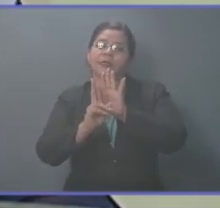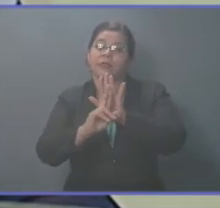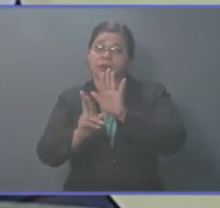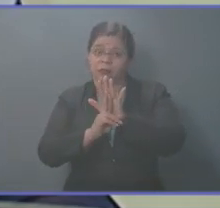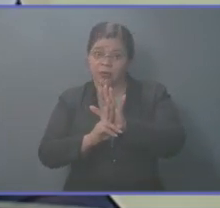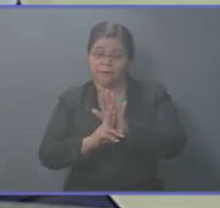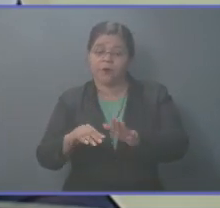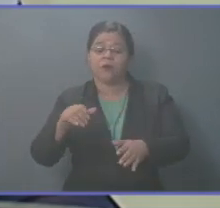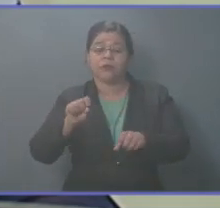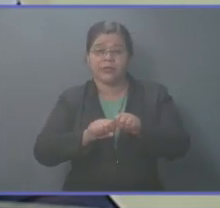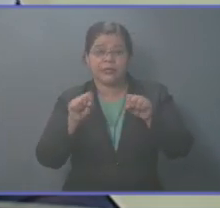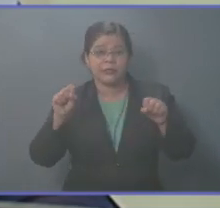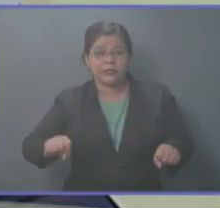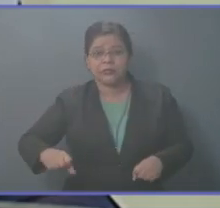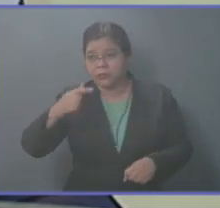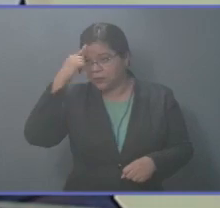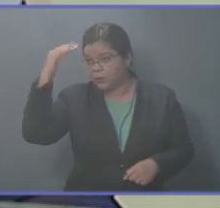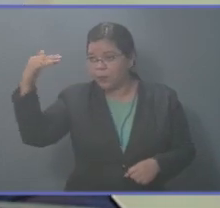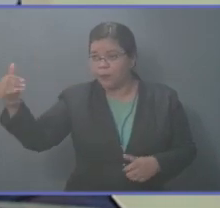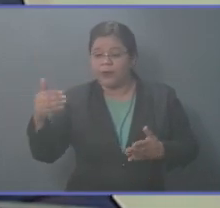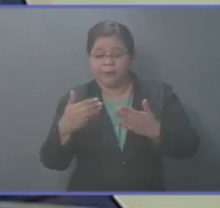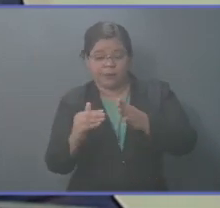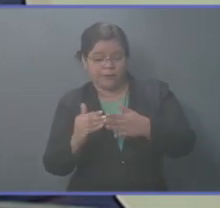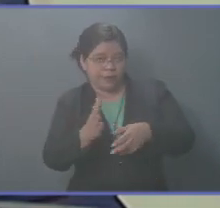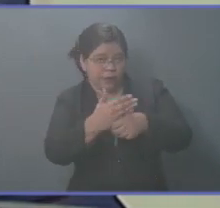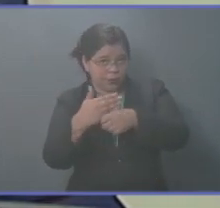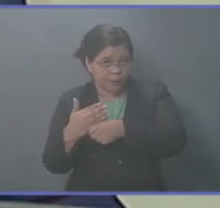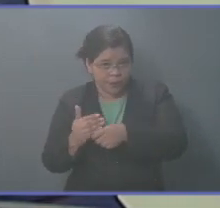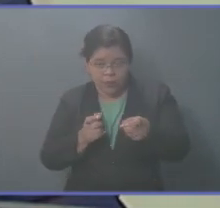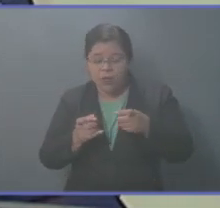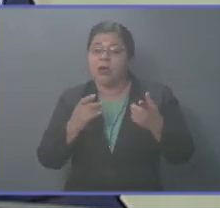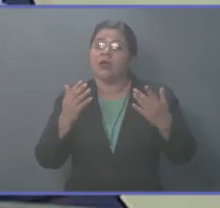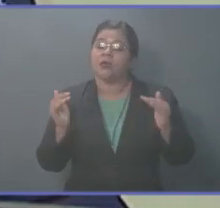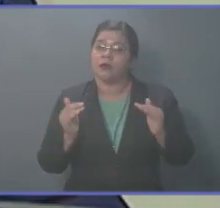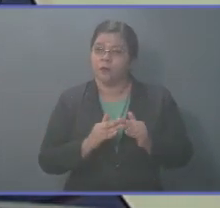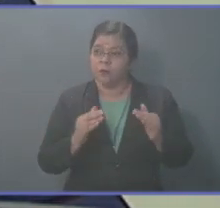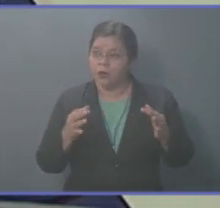el sistema político pluralista y de